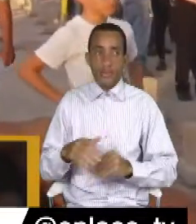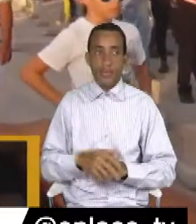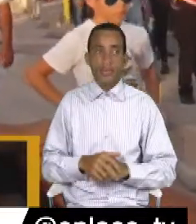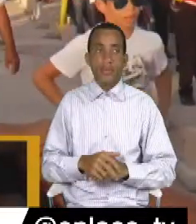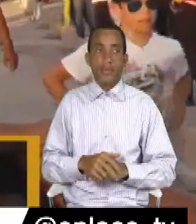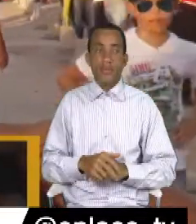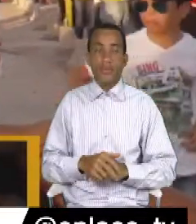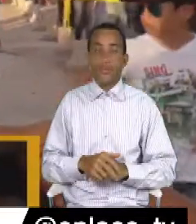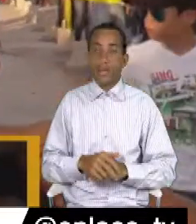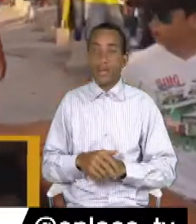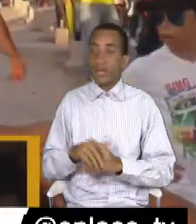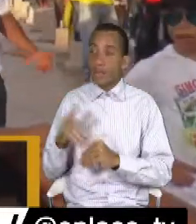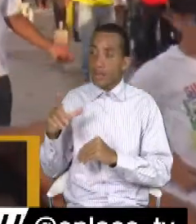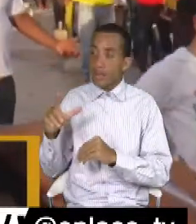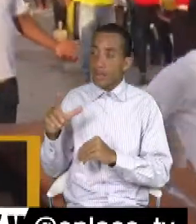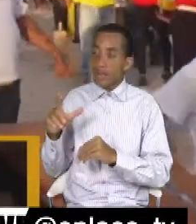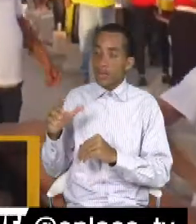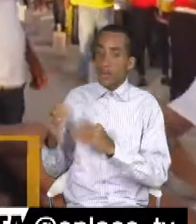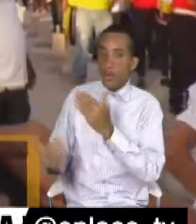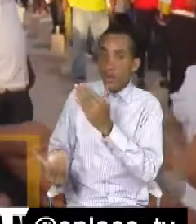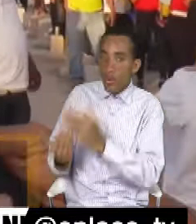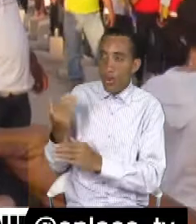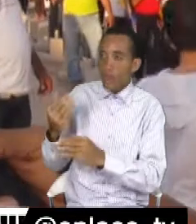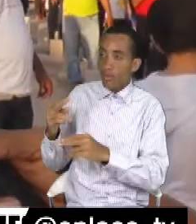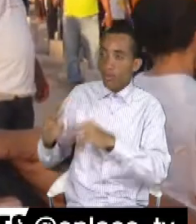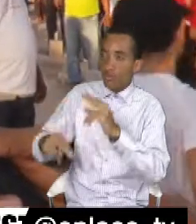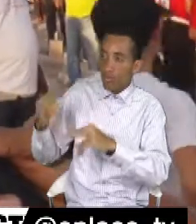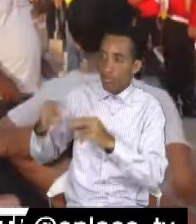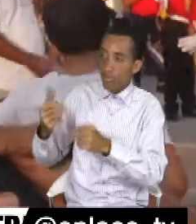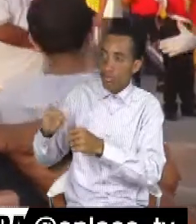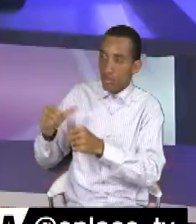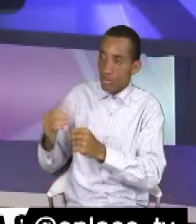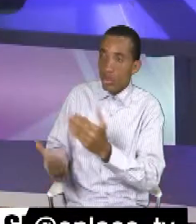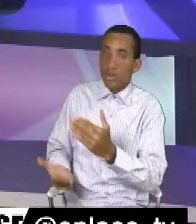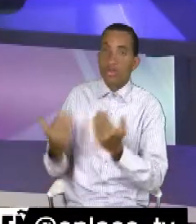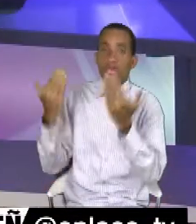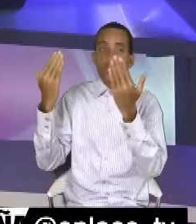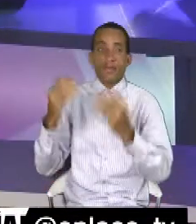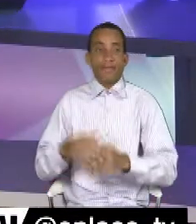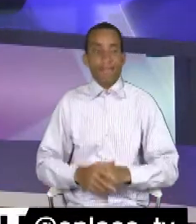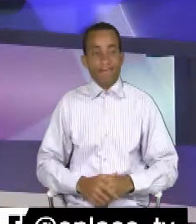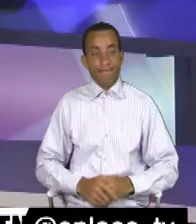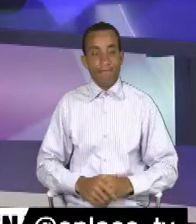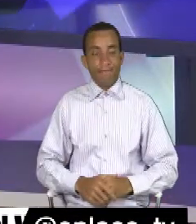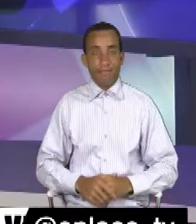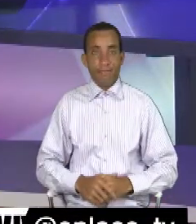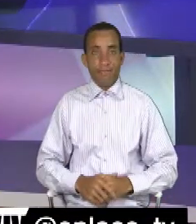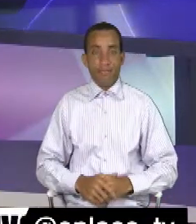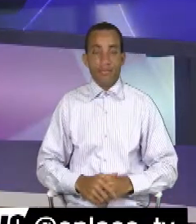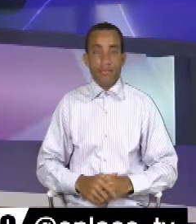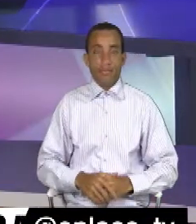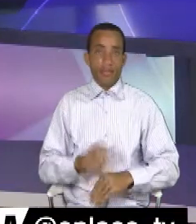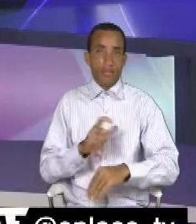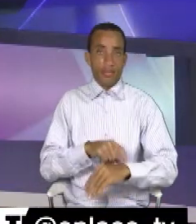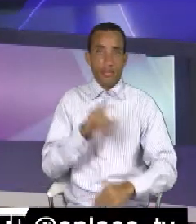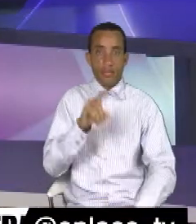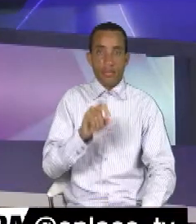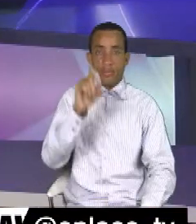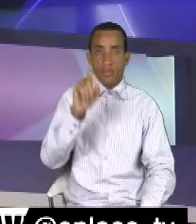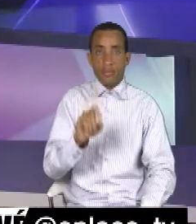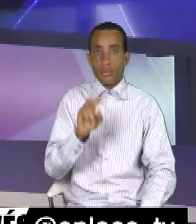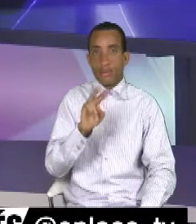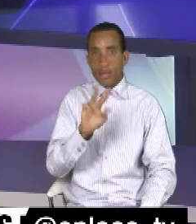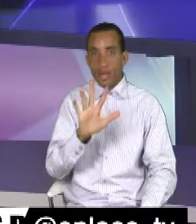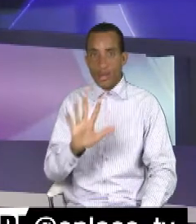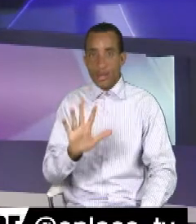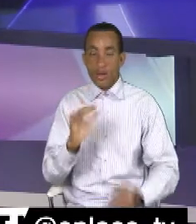la modernización hace parte de uno de esos elementos, ¿no? 6:25 minutos de la tarde. A esta hora